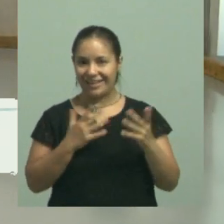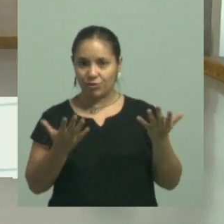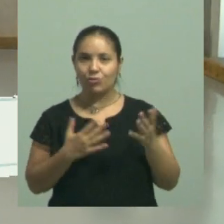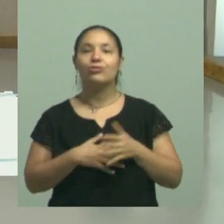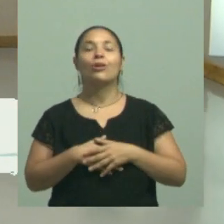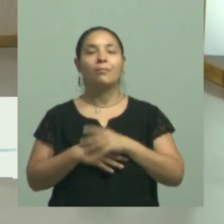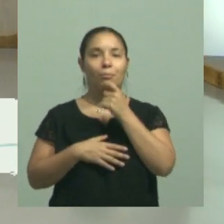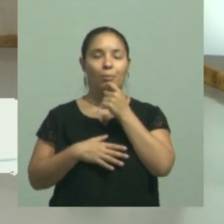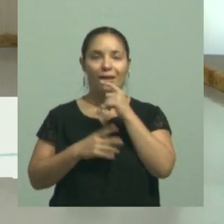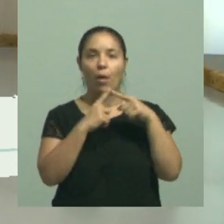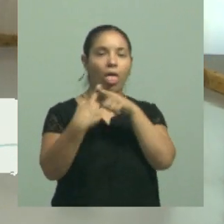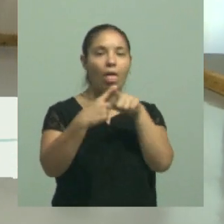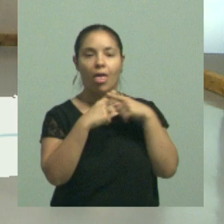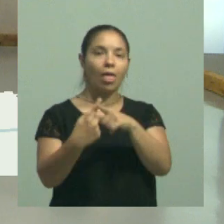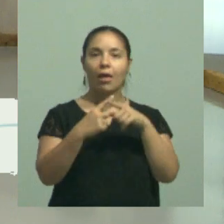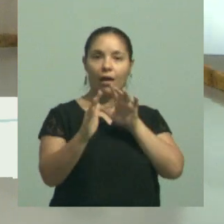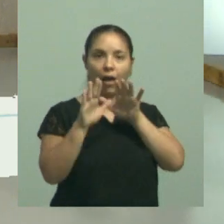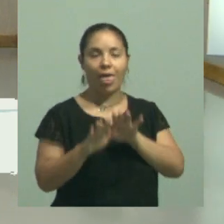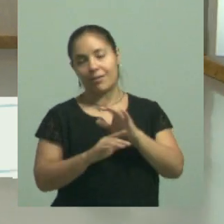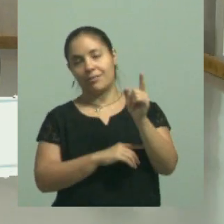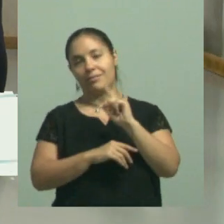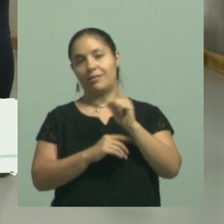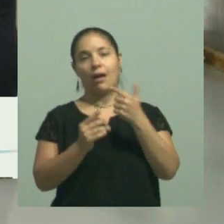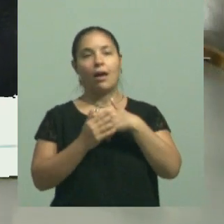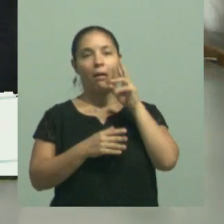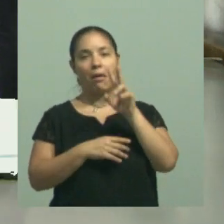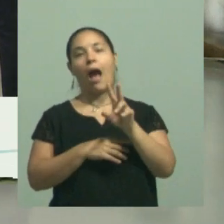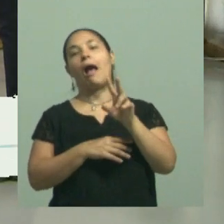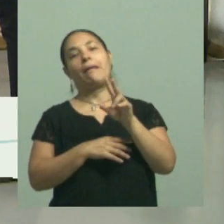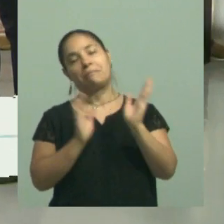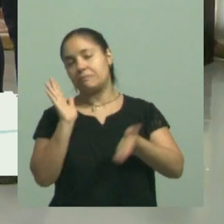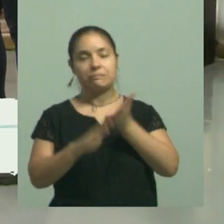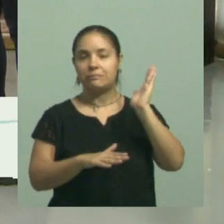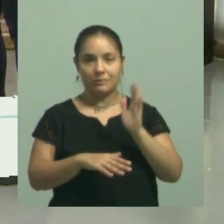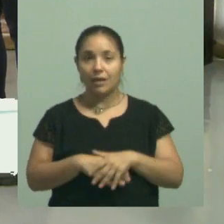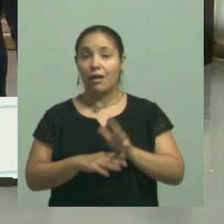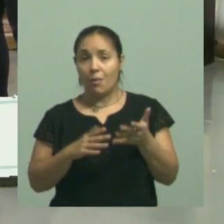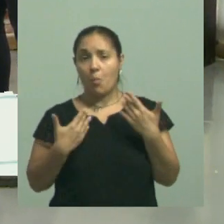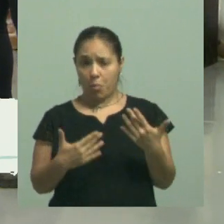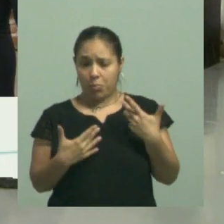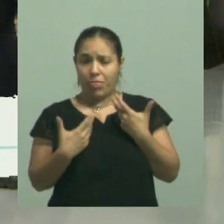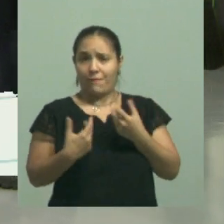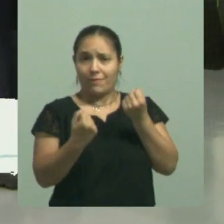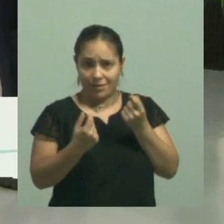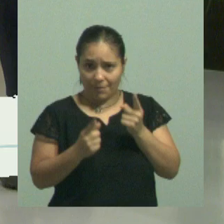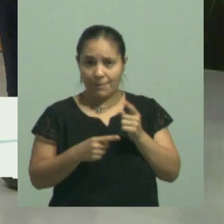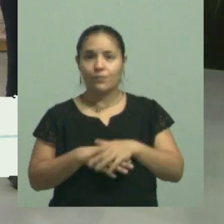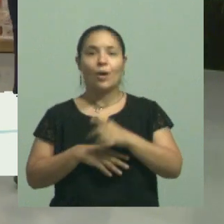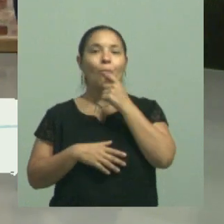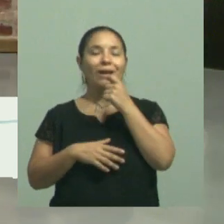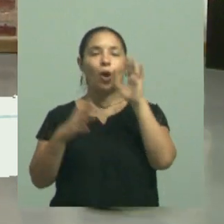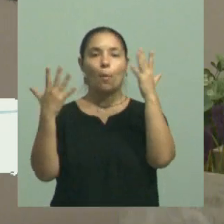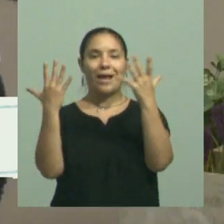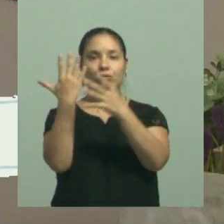queda atacándote. Exactamente, difícilmente se queda atacándome. Entonces, ese es un mecanismo que yo tengo de defensa común. Si ellos me agarran las dos manos,